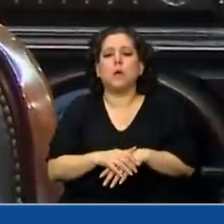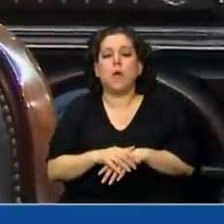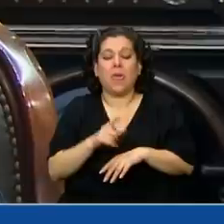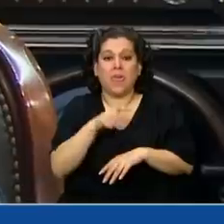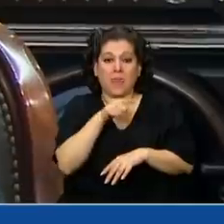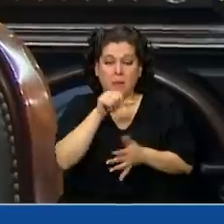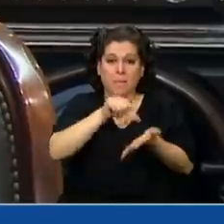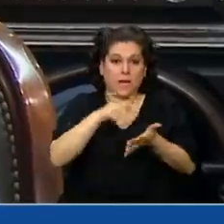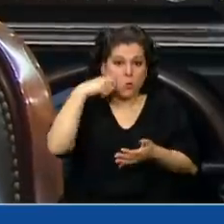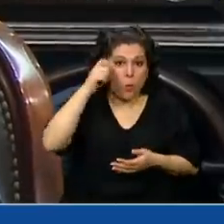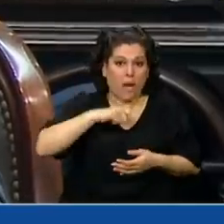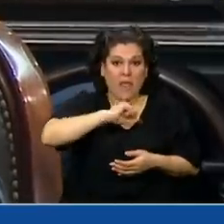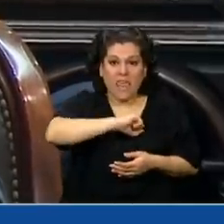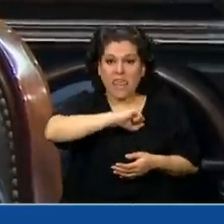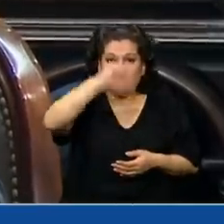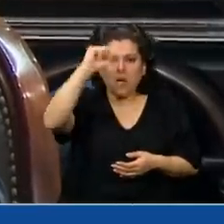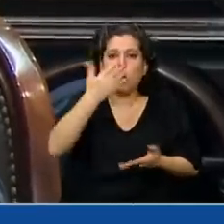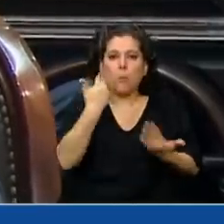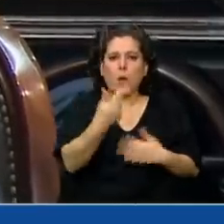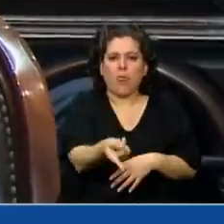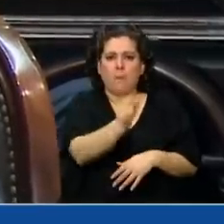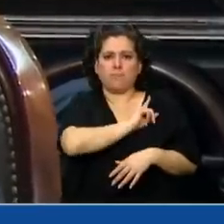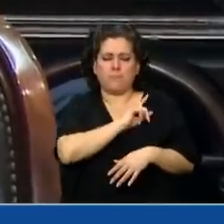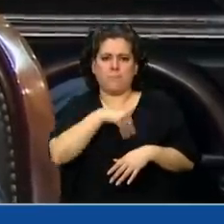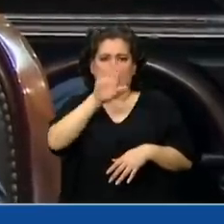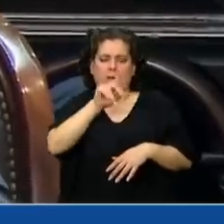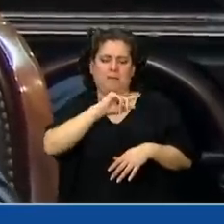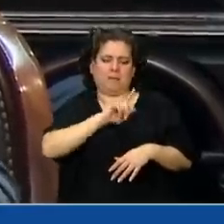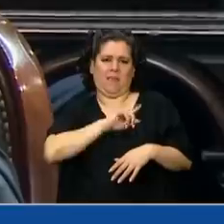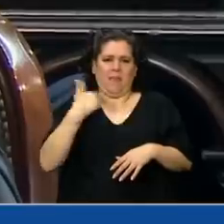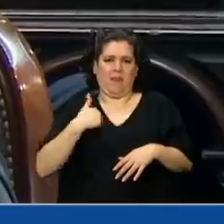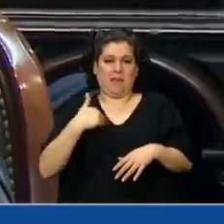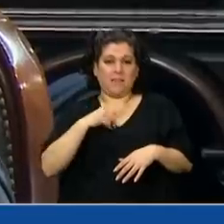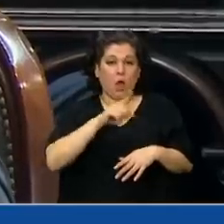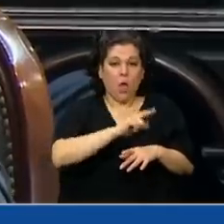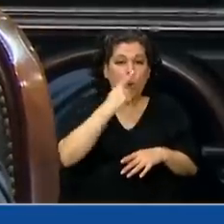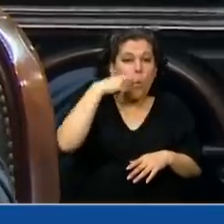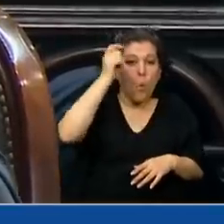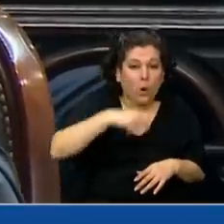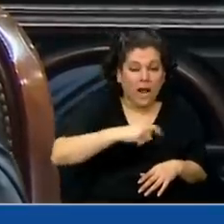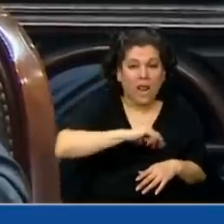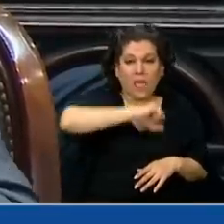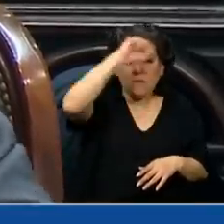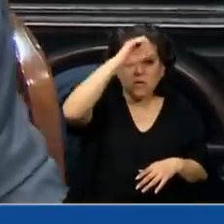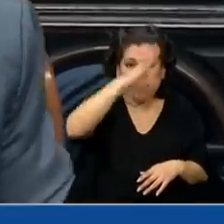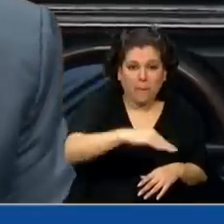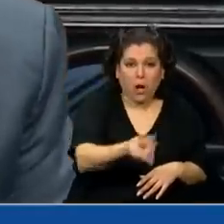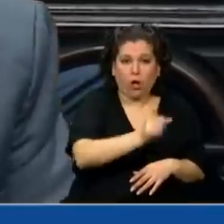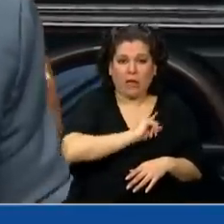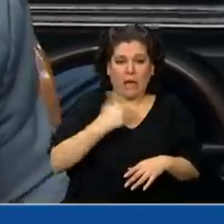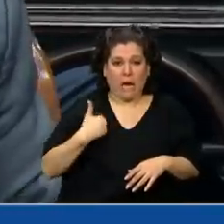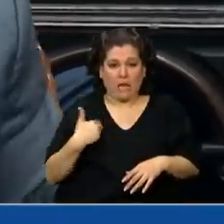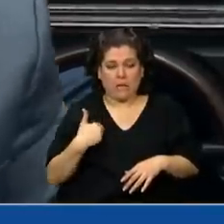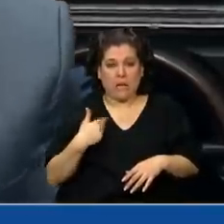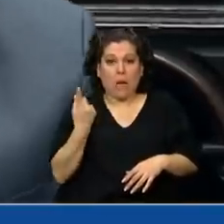La inflación puede ser más alta que la Argentina. Ni Ucrania tiene esta inflación, pero ustedes le